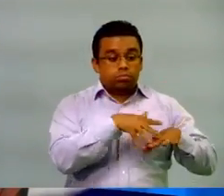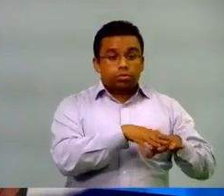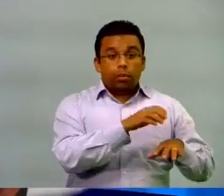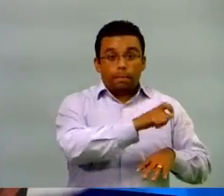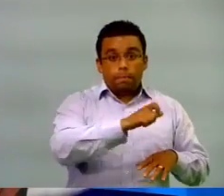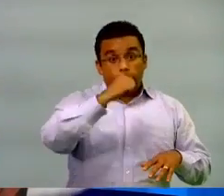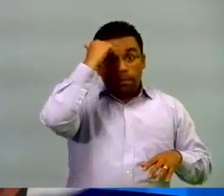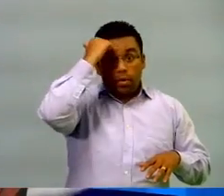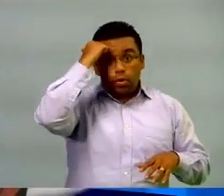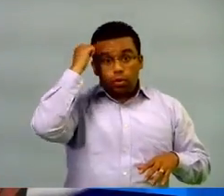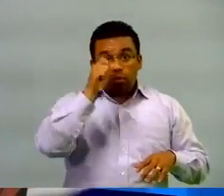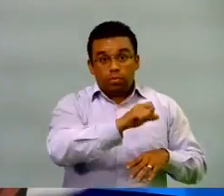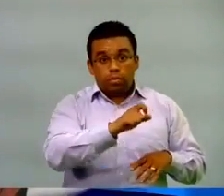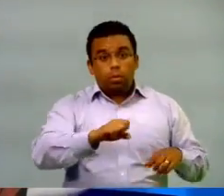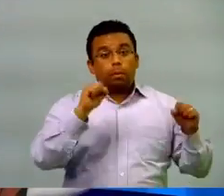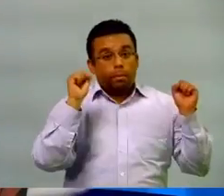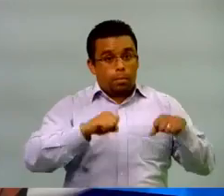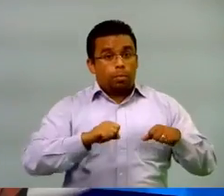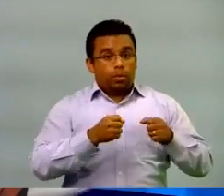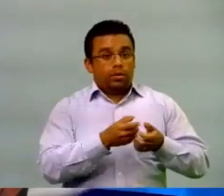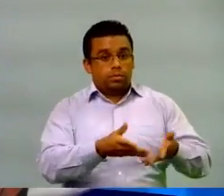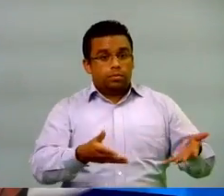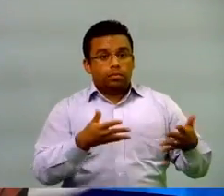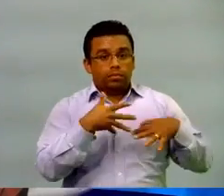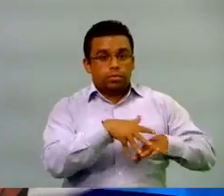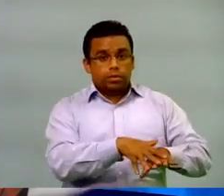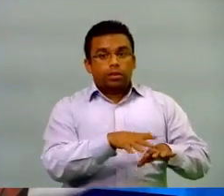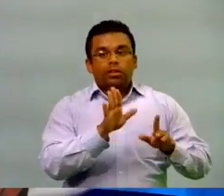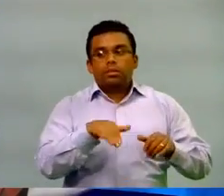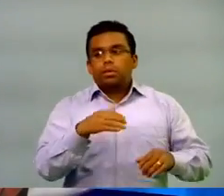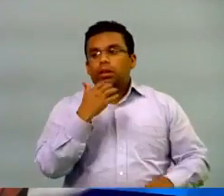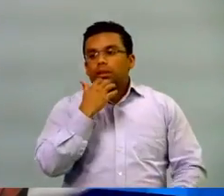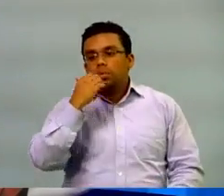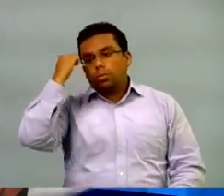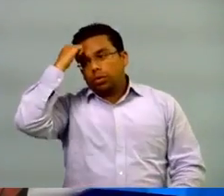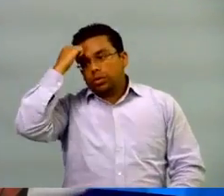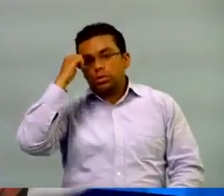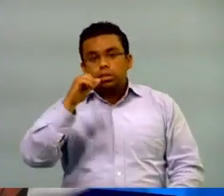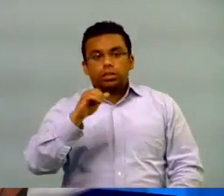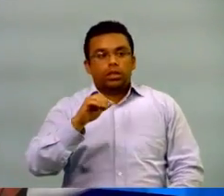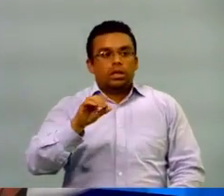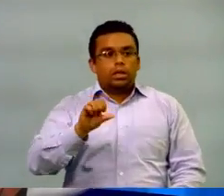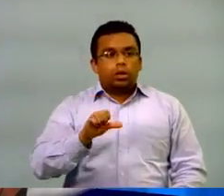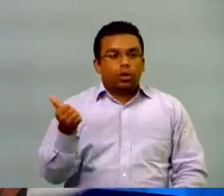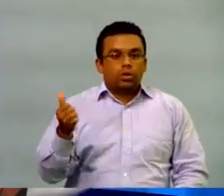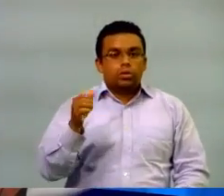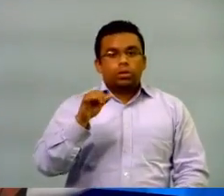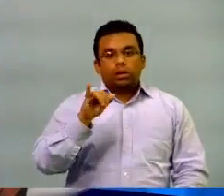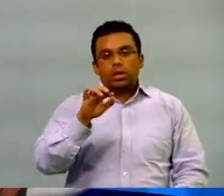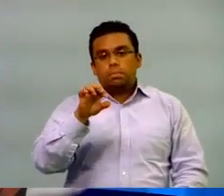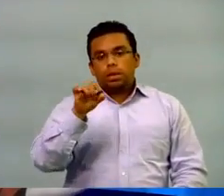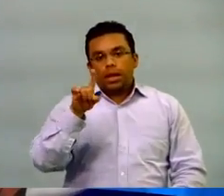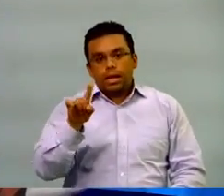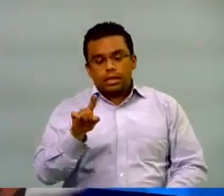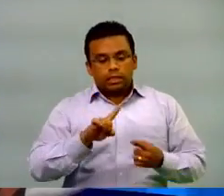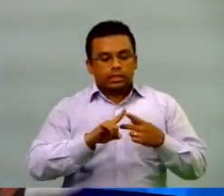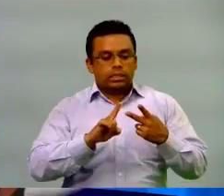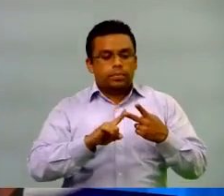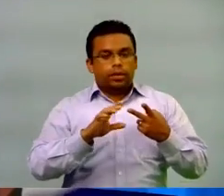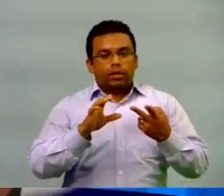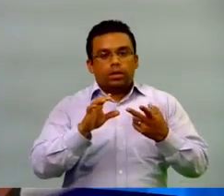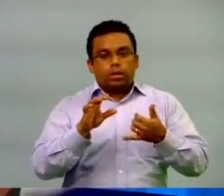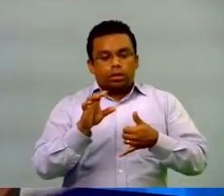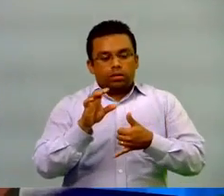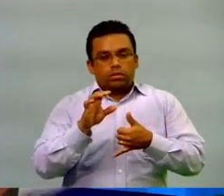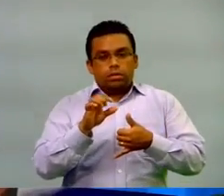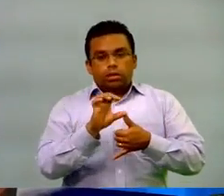docentes. Tenemos oportunidad de hablar con docentes de Ipiales, de la costa pacífica, de la costa atlántica, y